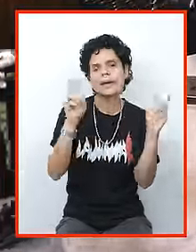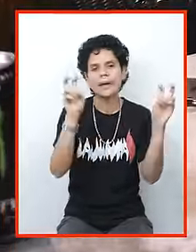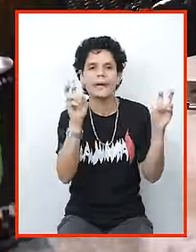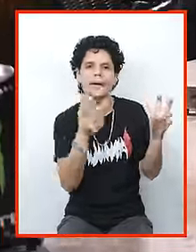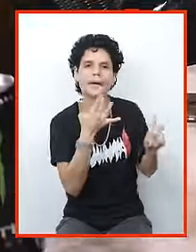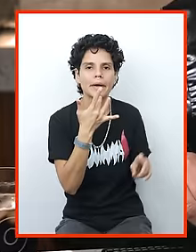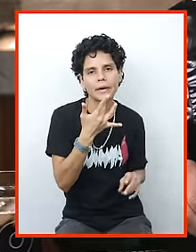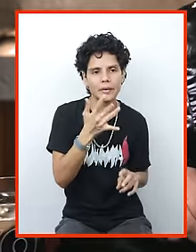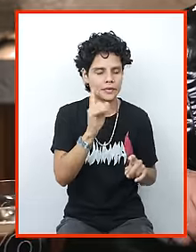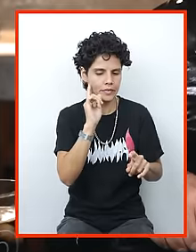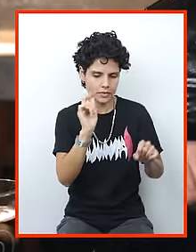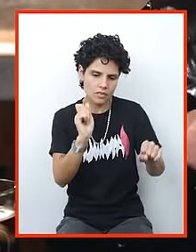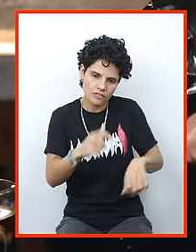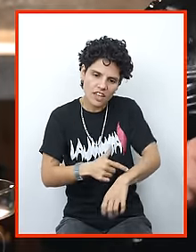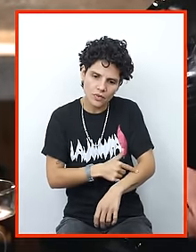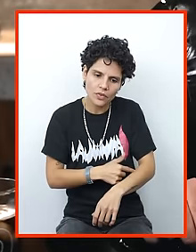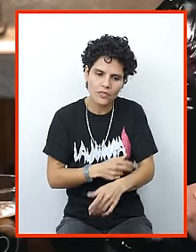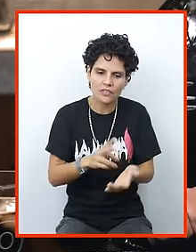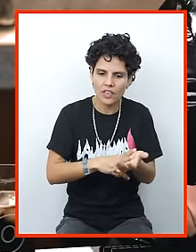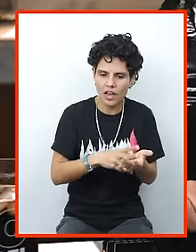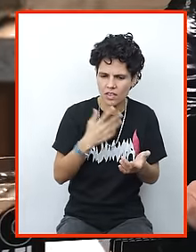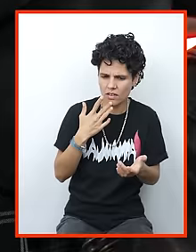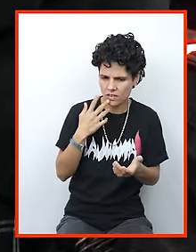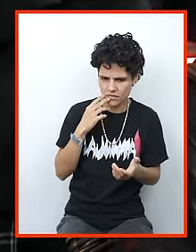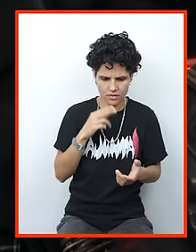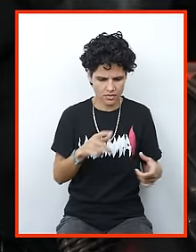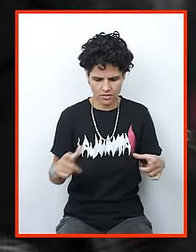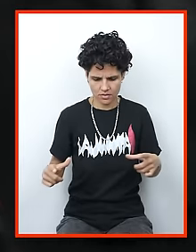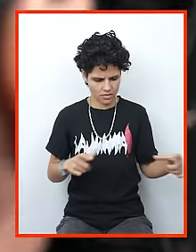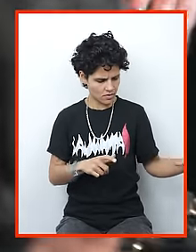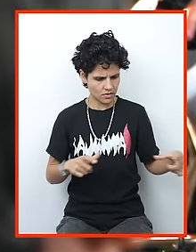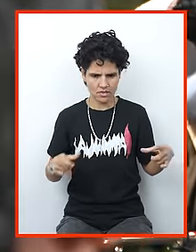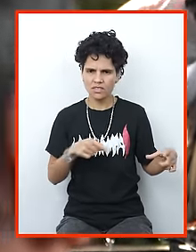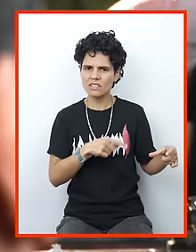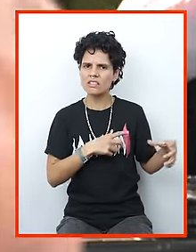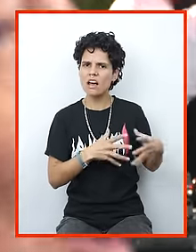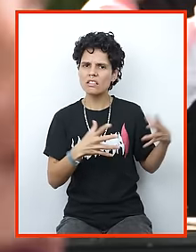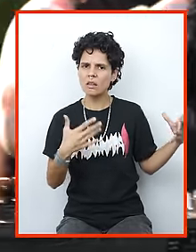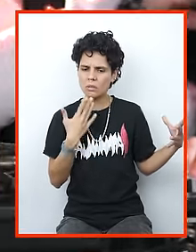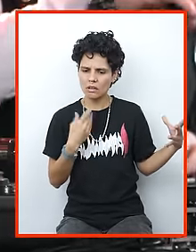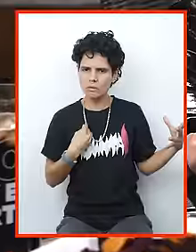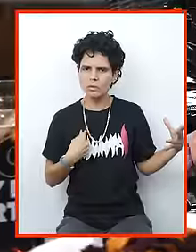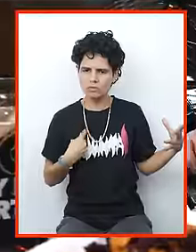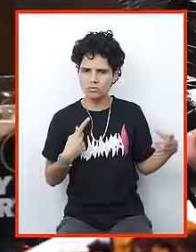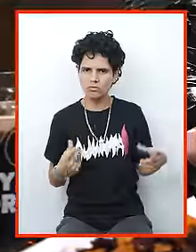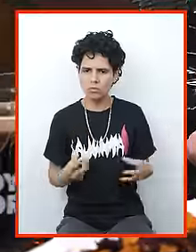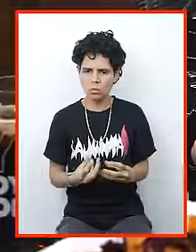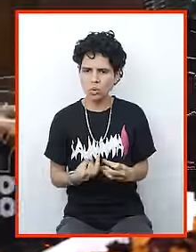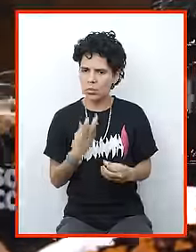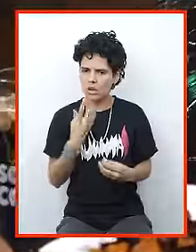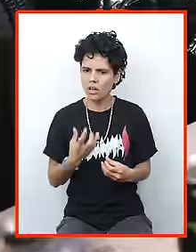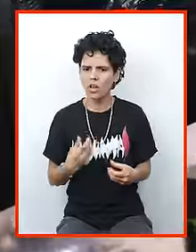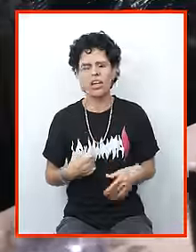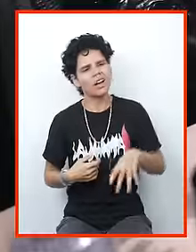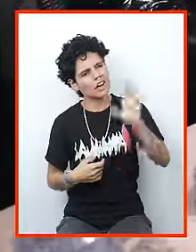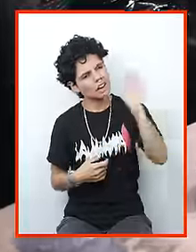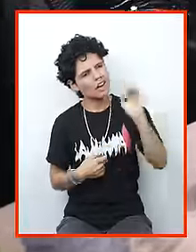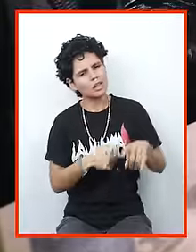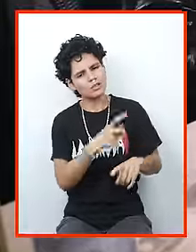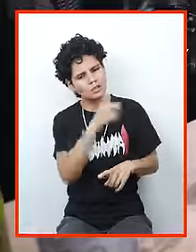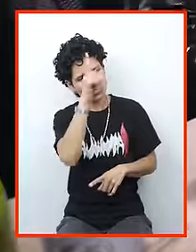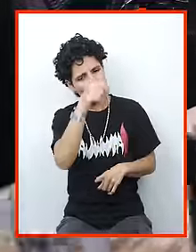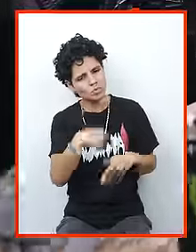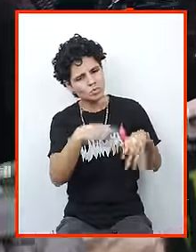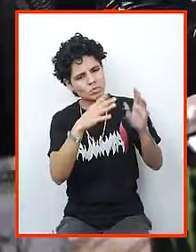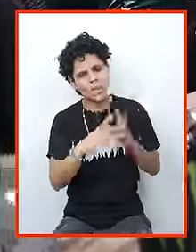Qué bueno. Muchas gracias. Como que la presa de él es más grande. ¿Eh? No sea todo este estúpido, esa cuestión de los abuelitos, hombre.